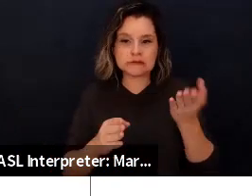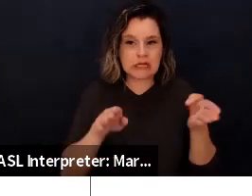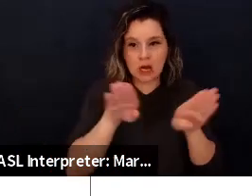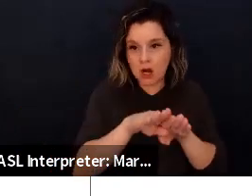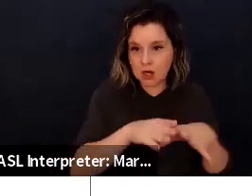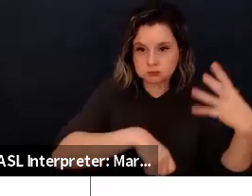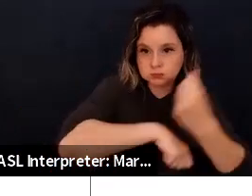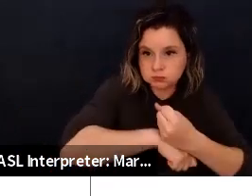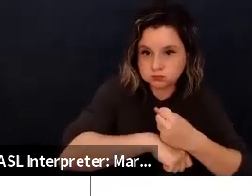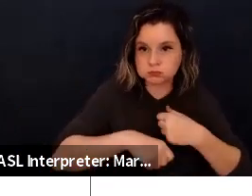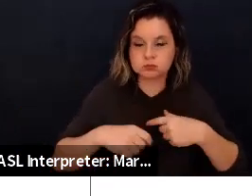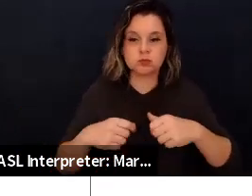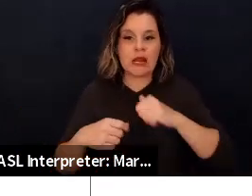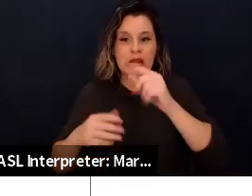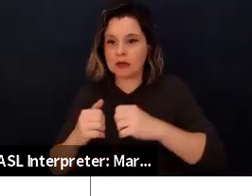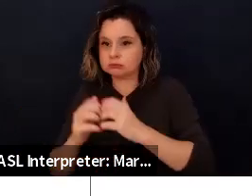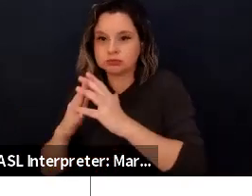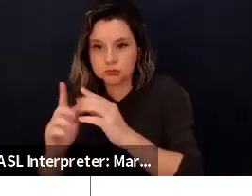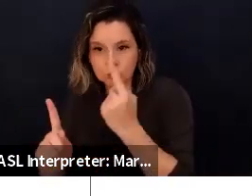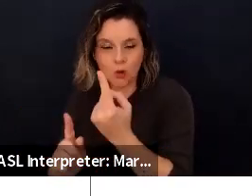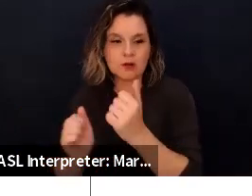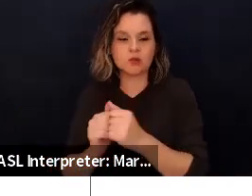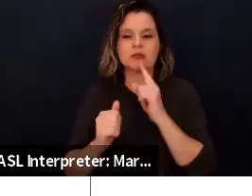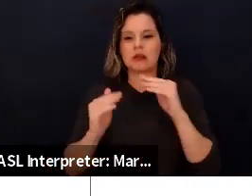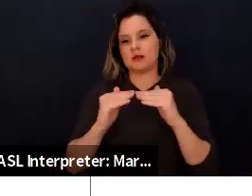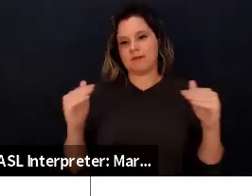lo que quieran hacer para pelear este sistema a nivel local.